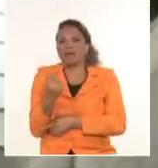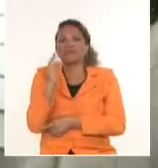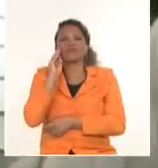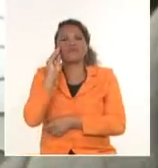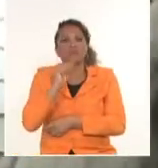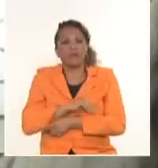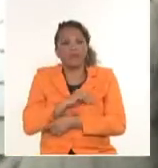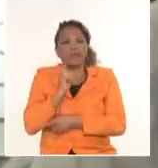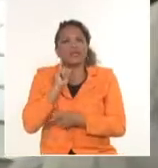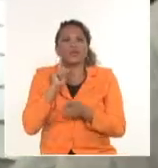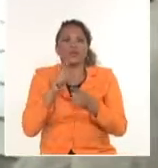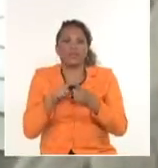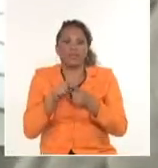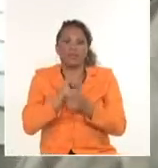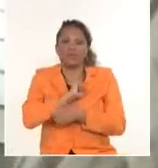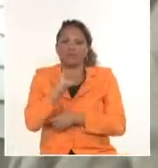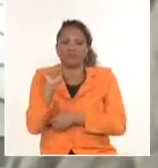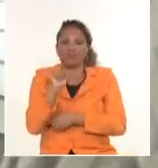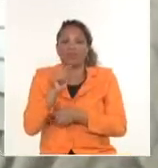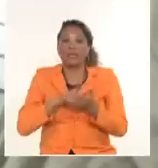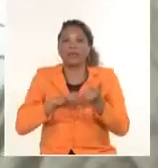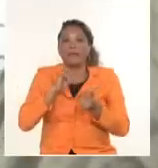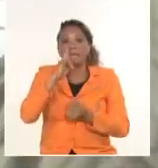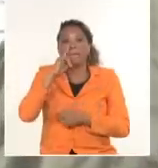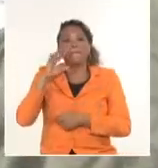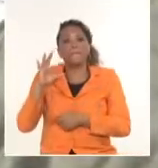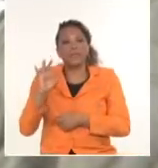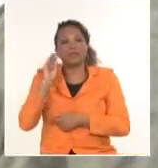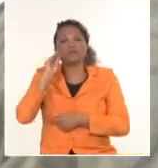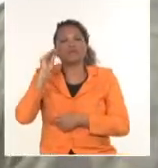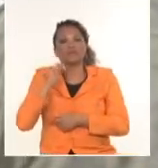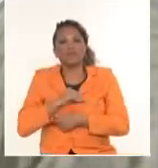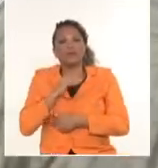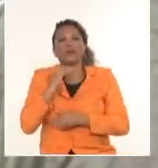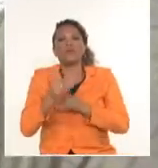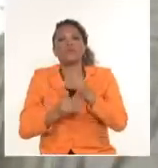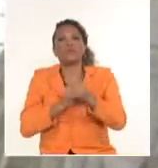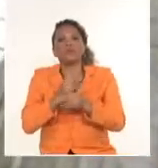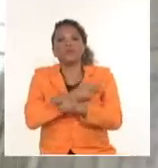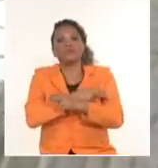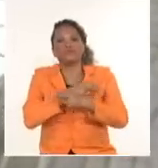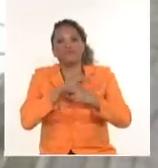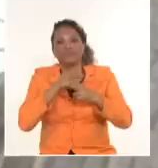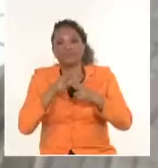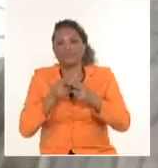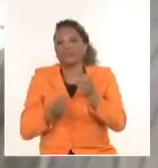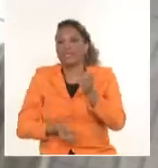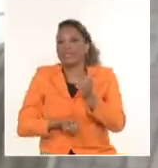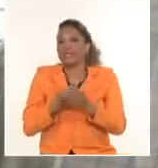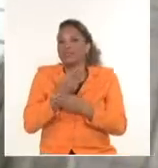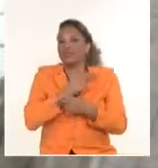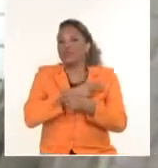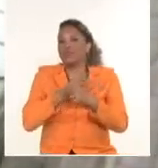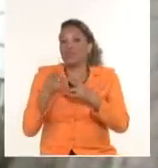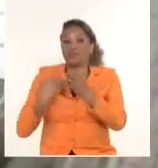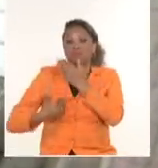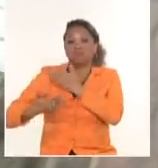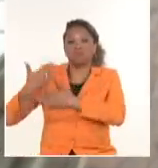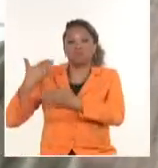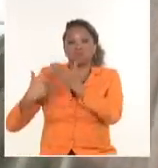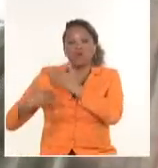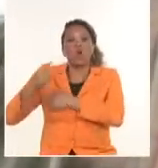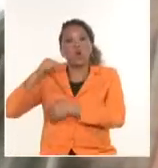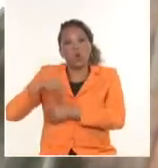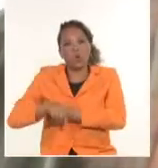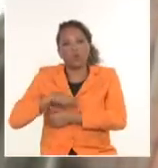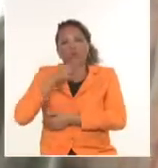tenido que jugar, y Pino ha sabido entender que es parte del proceso de una leyenda, de la creación de una leyenda que hoy, bueno, por supuesto, lo